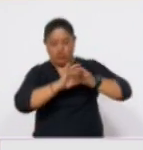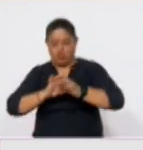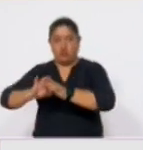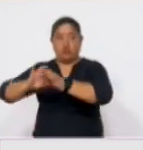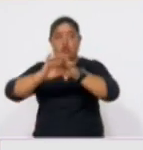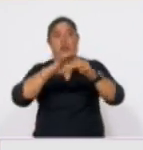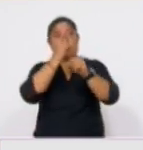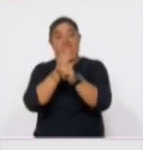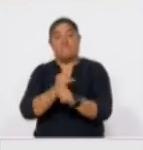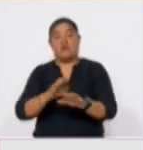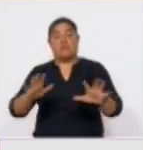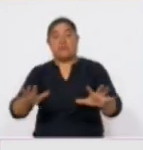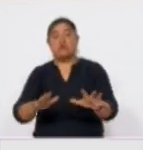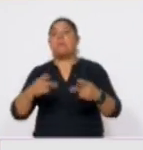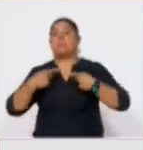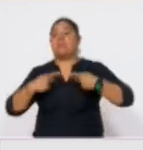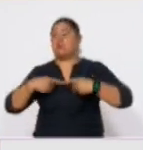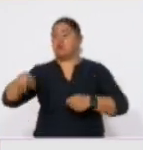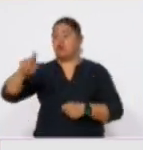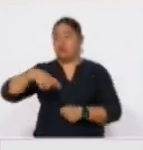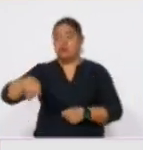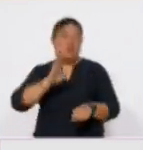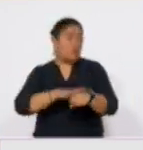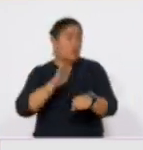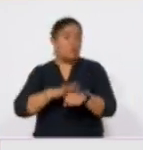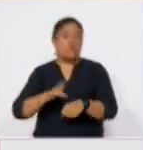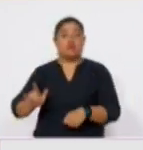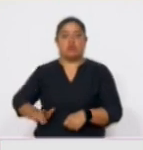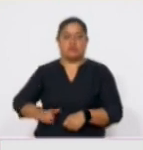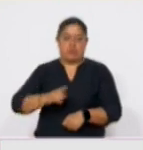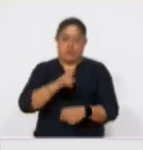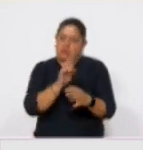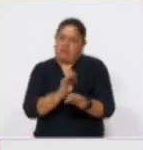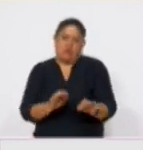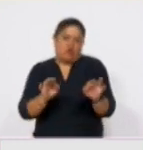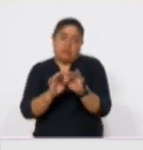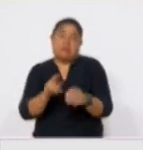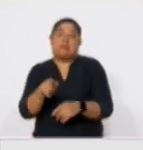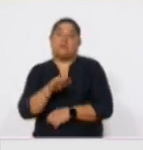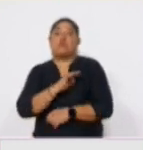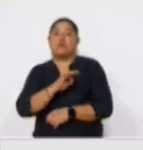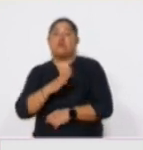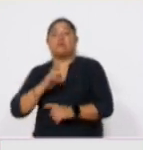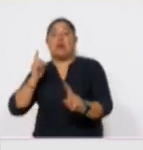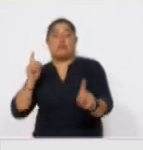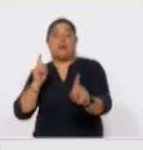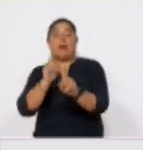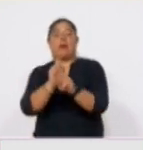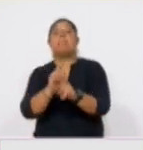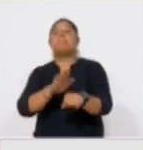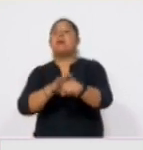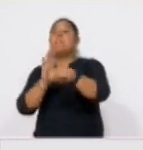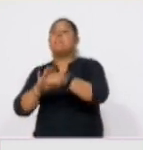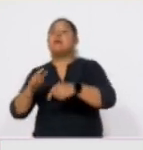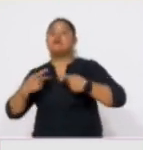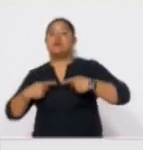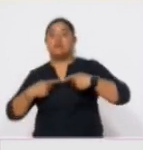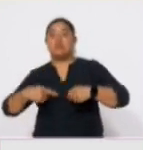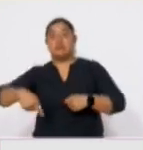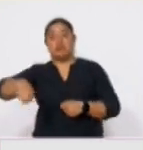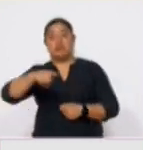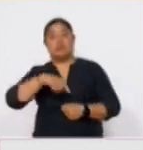información, tanto de los ciudadanos, pero sobre todo con el gobierno, pues es fundamental. Esto permite tener mayor acercamiento con la ciudadanía y esto que